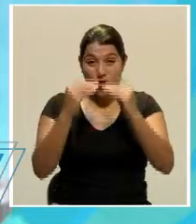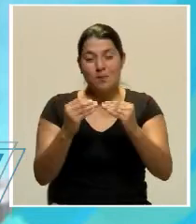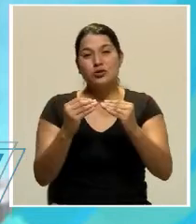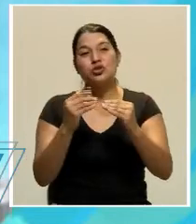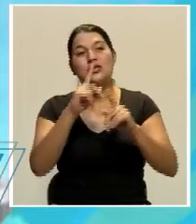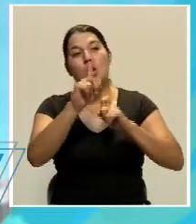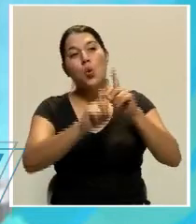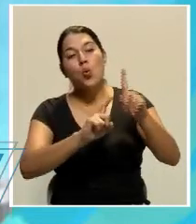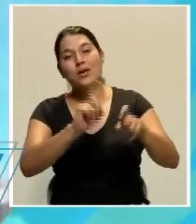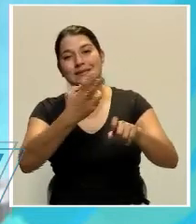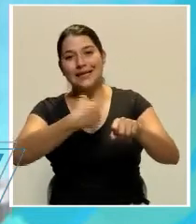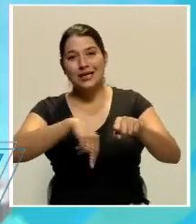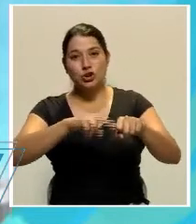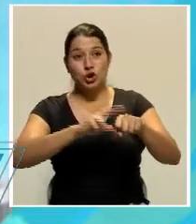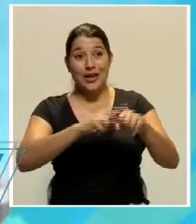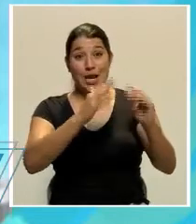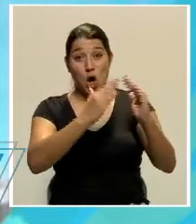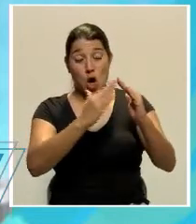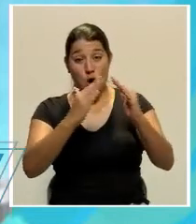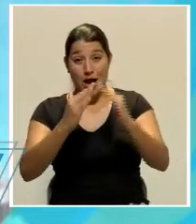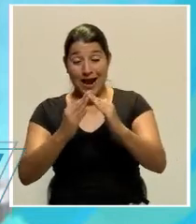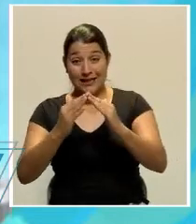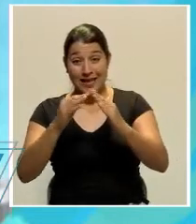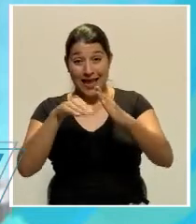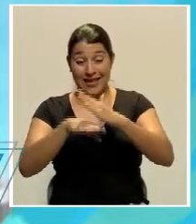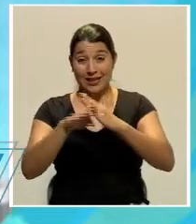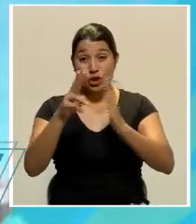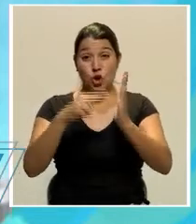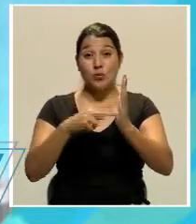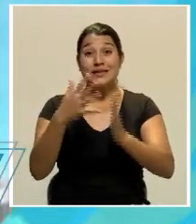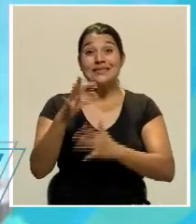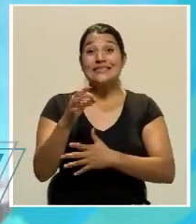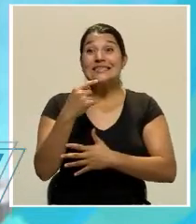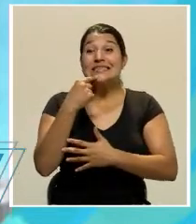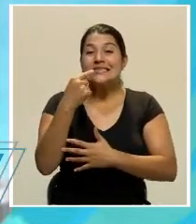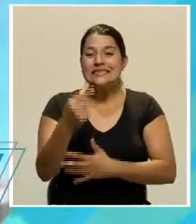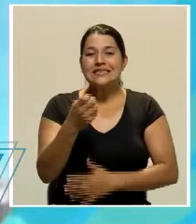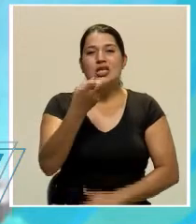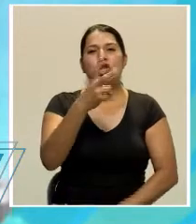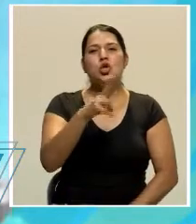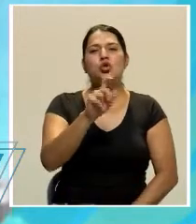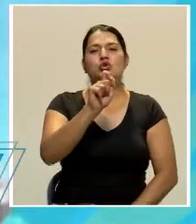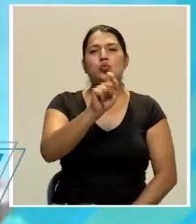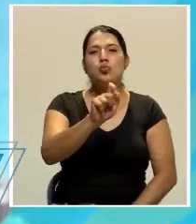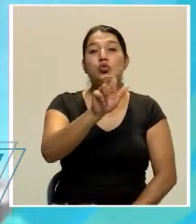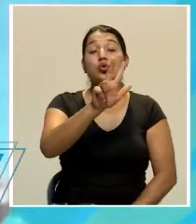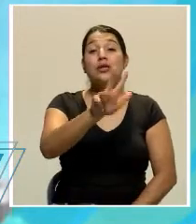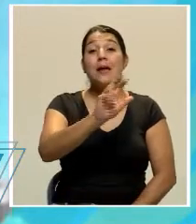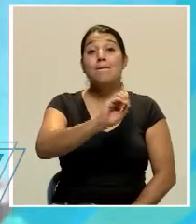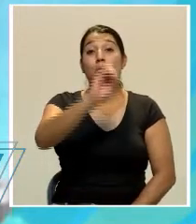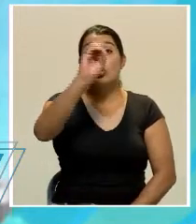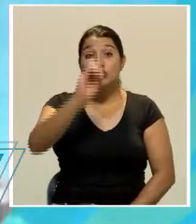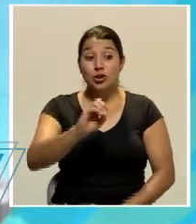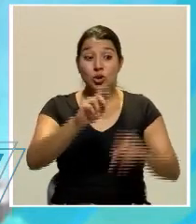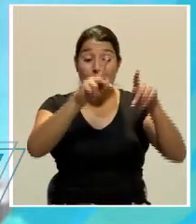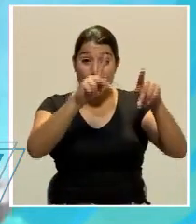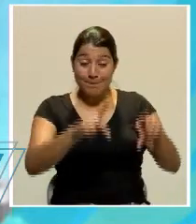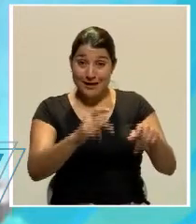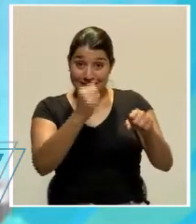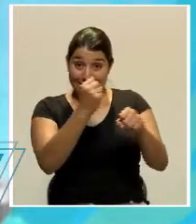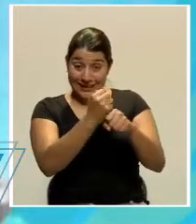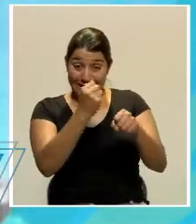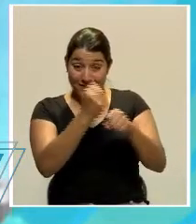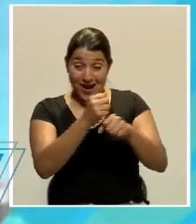2019, que concluyen que el 12.3% del total de trabajadores de las artes